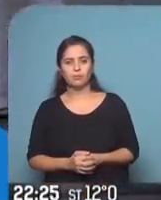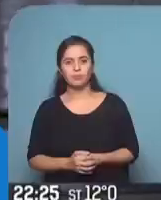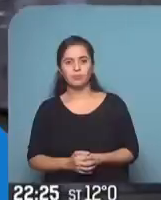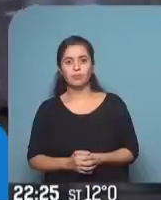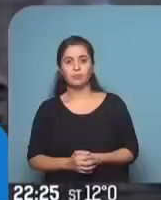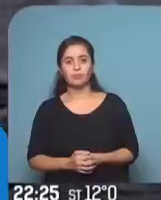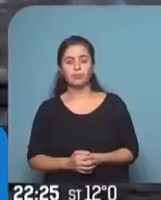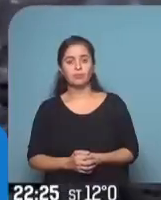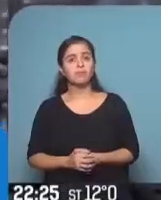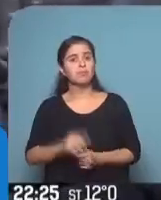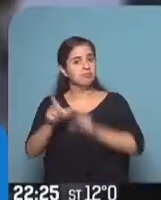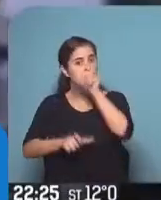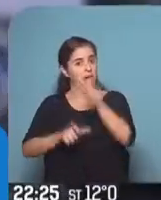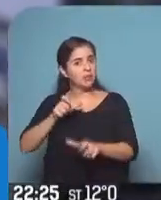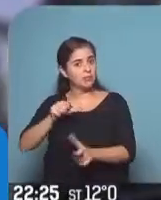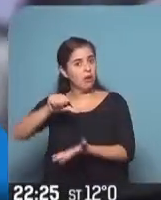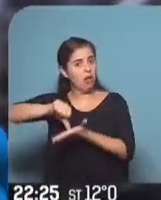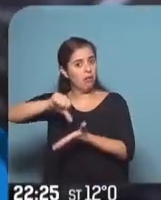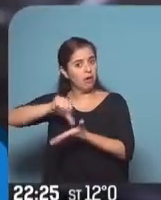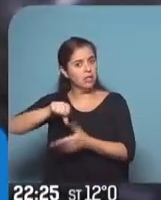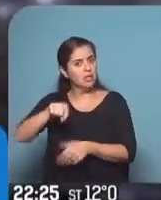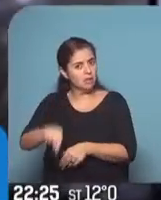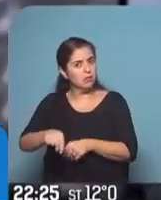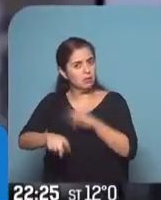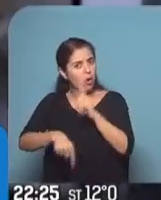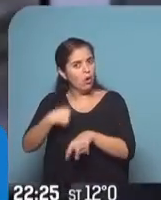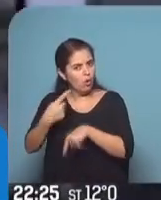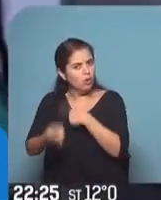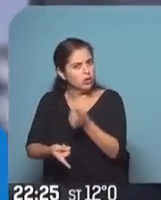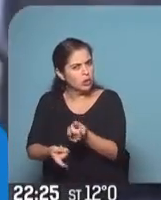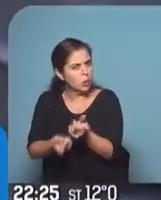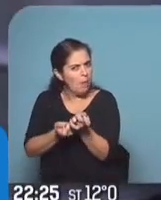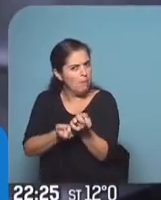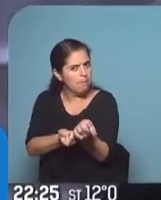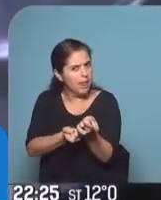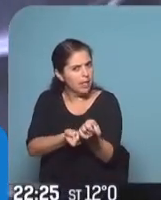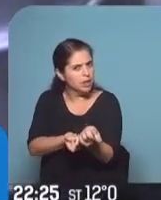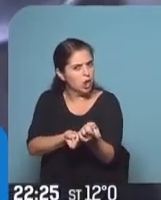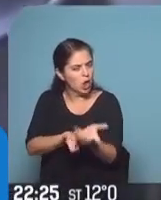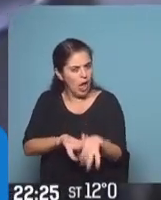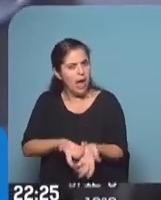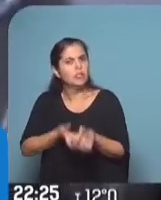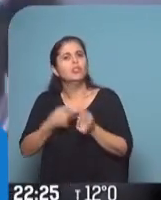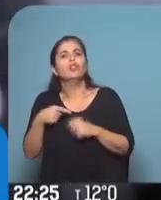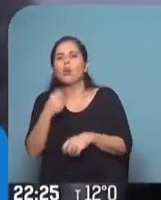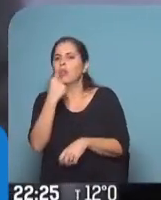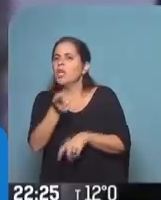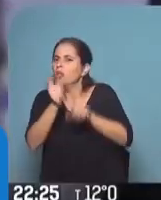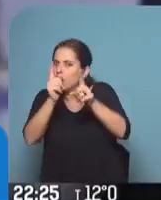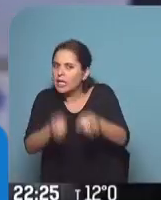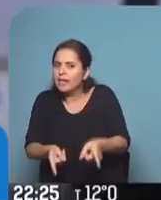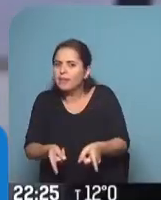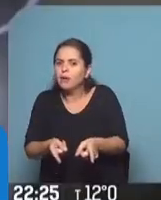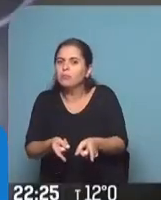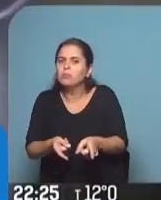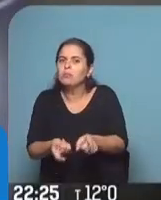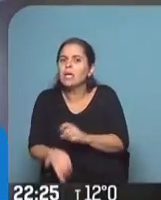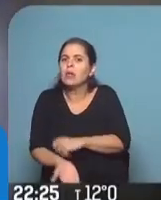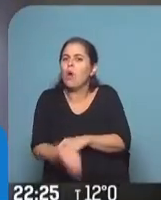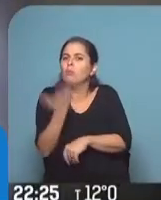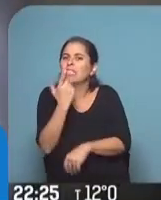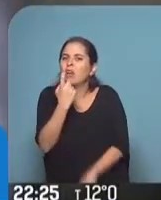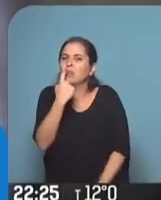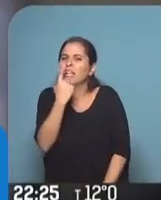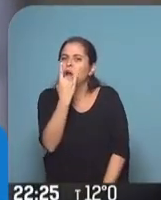Los iraníes, siguiendo su juego diplomático de presiones indirectas, anunciaron que incrementaron la tasa de enriquecimiento de uranio para sus